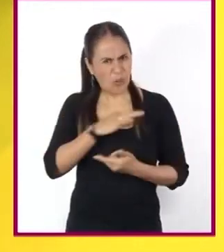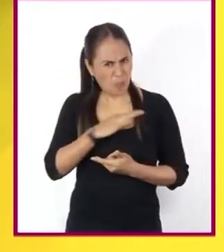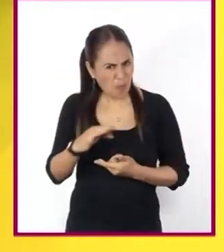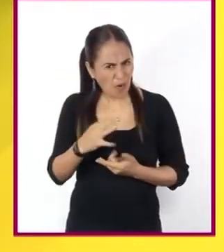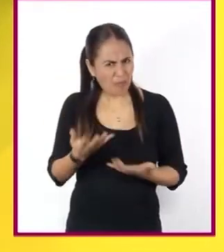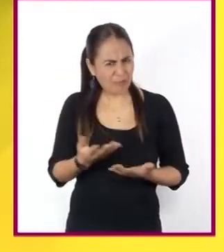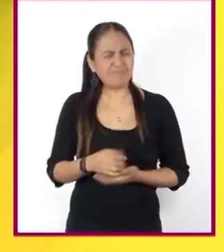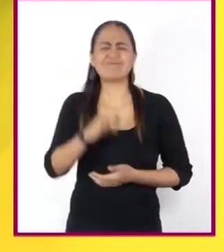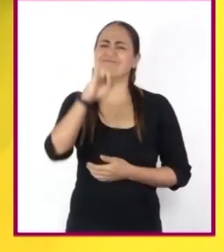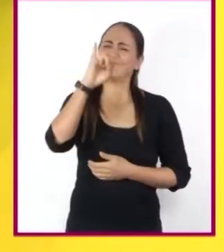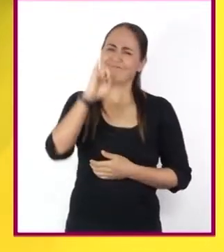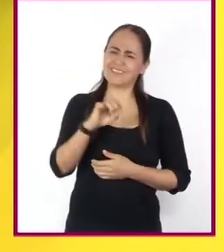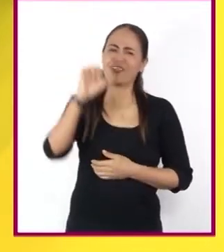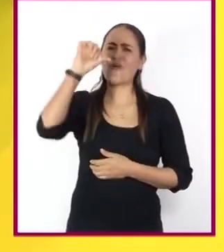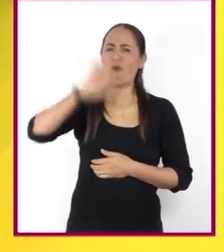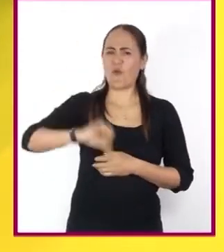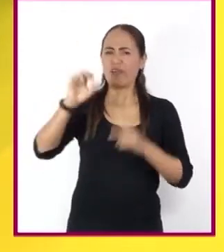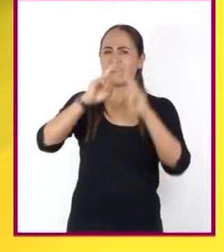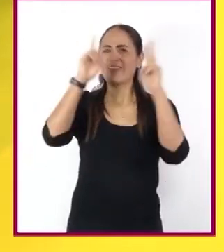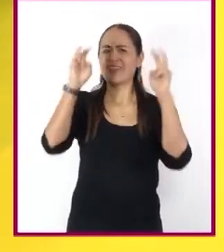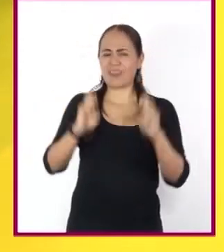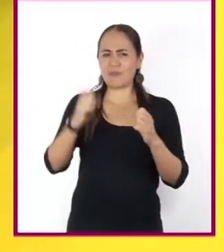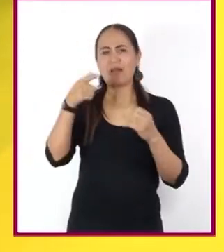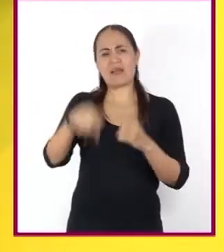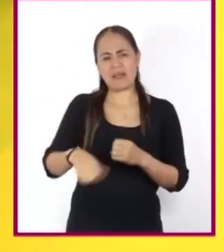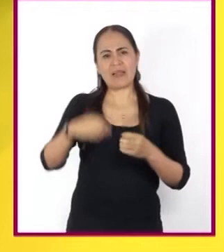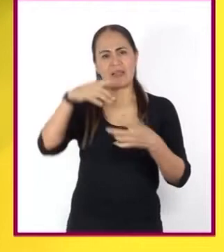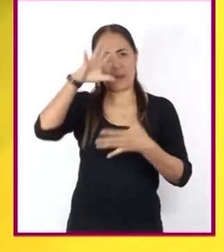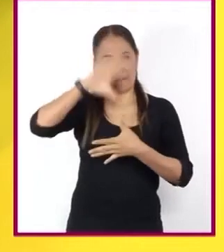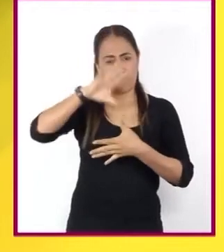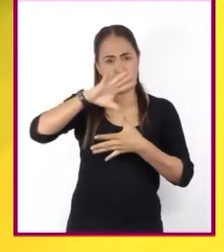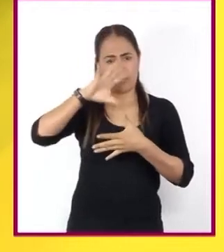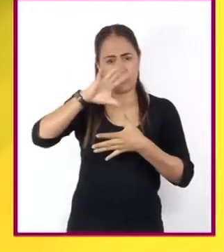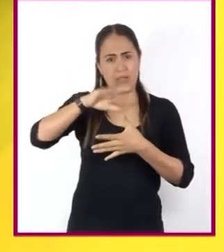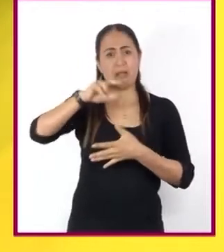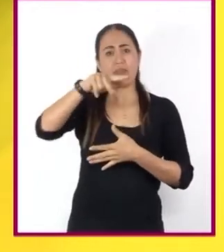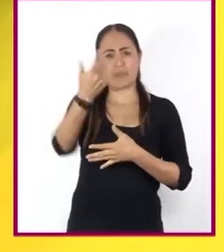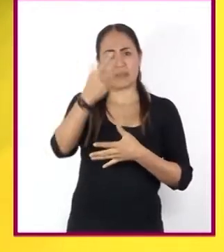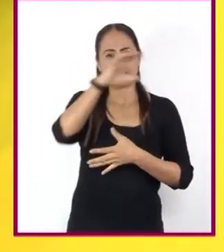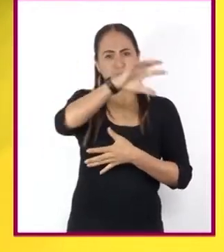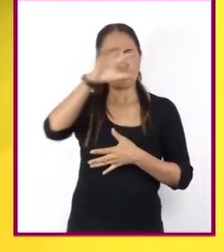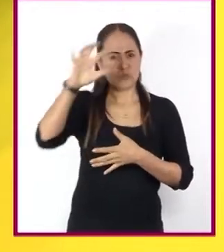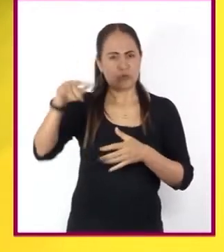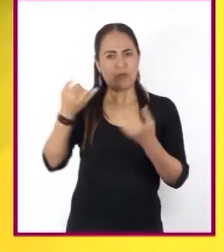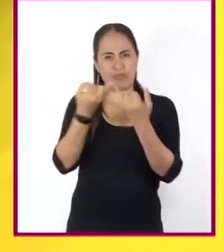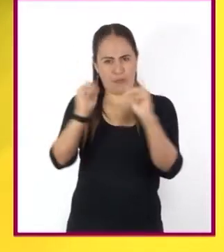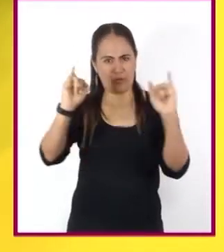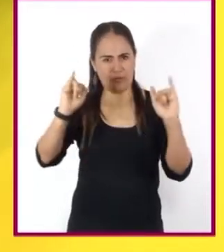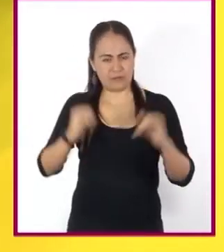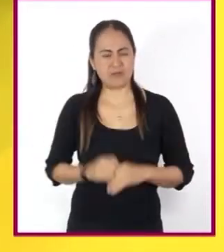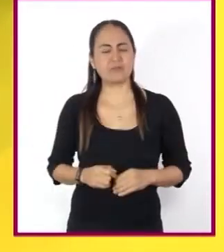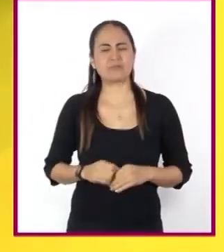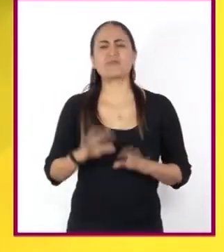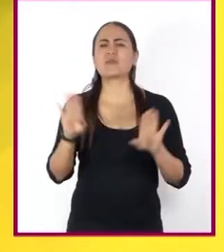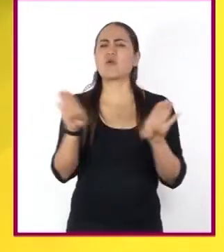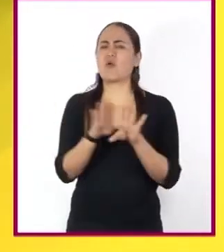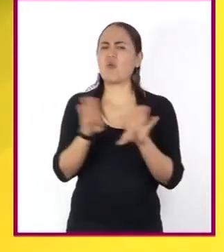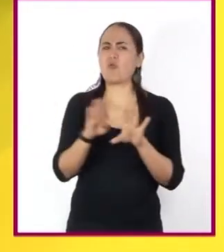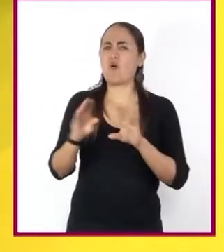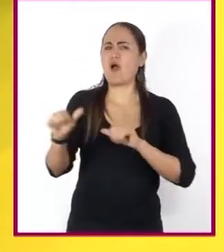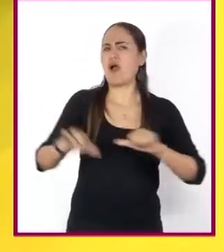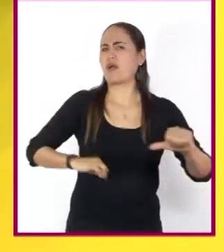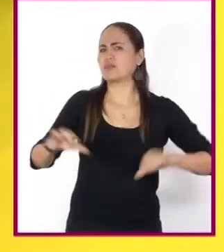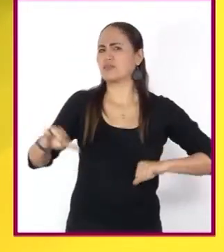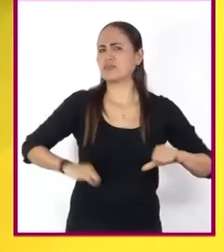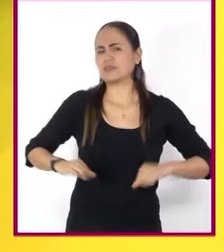con el tema de la independencia de las 13 colonias de Norteamérica. La dinámica consiste en explicar cada una de